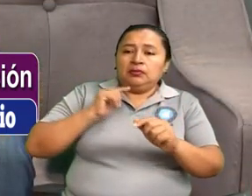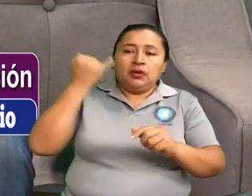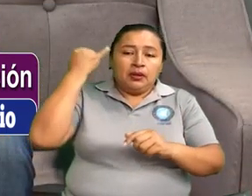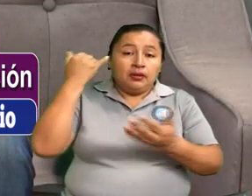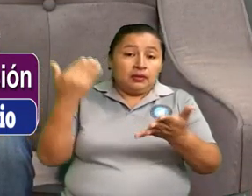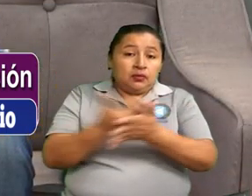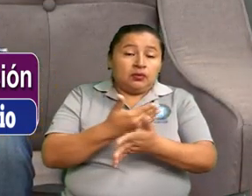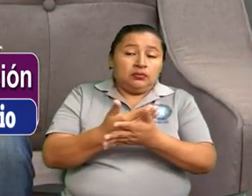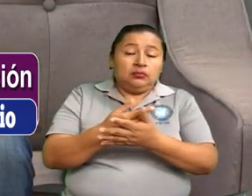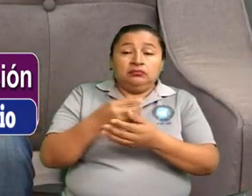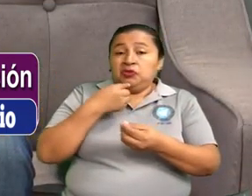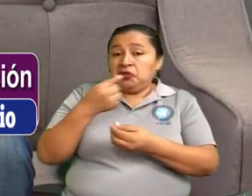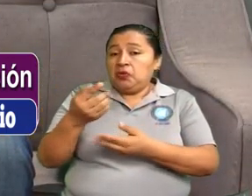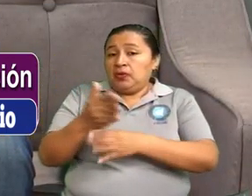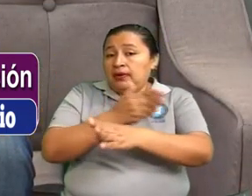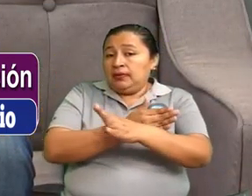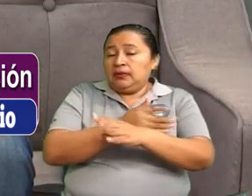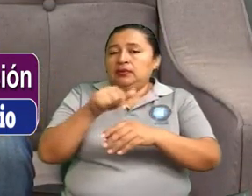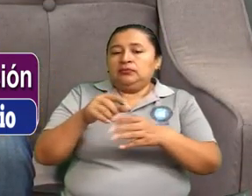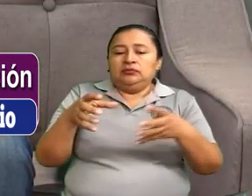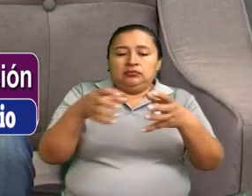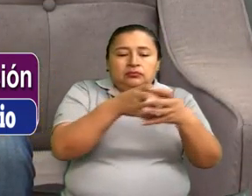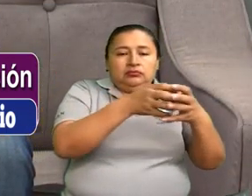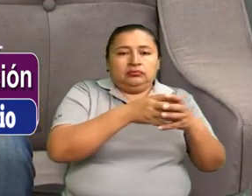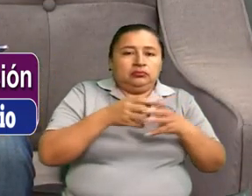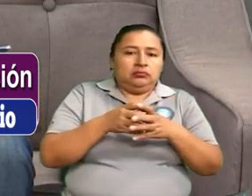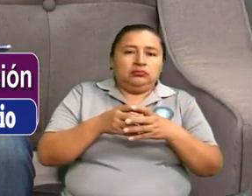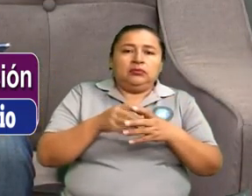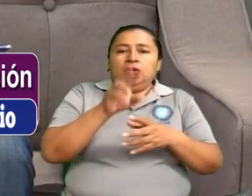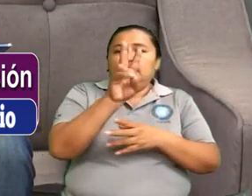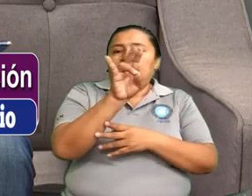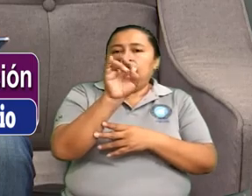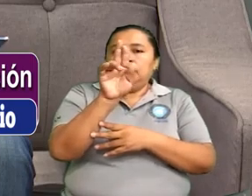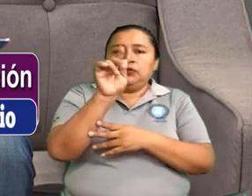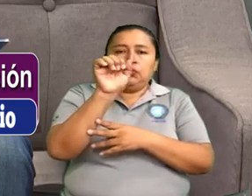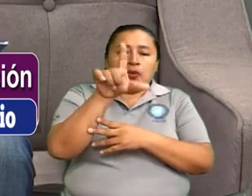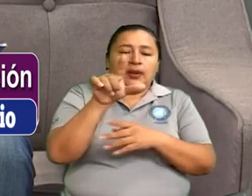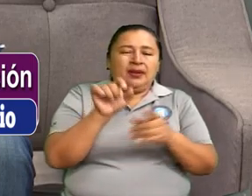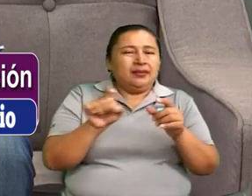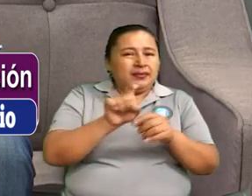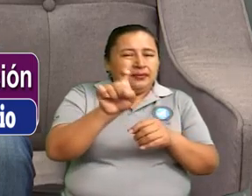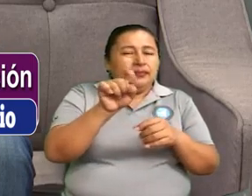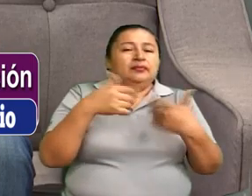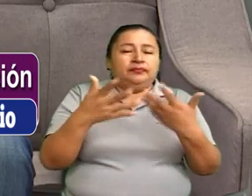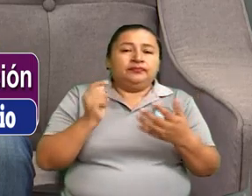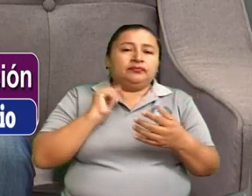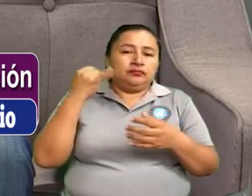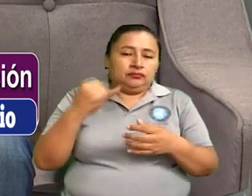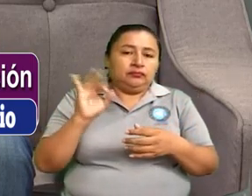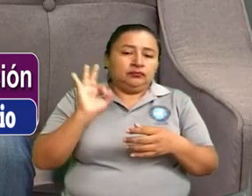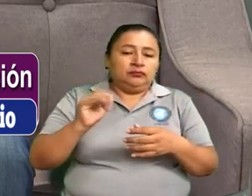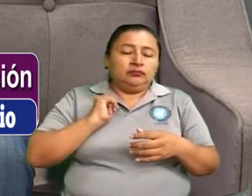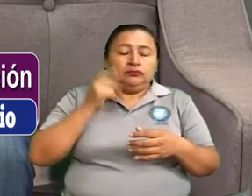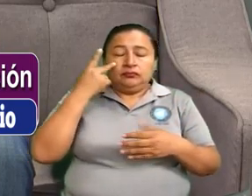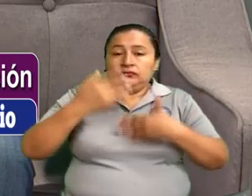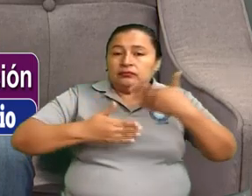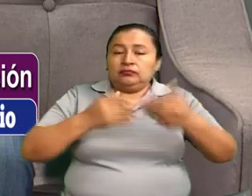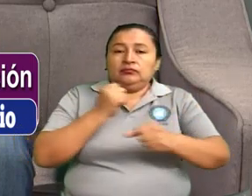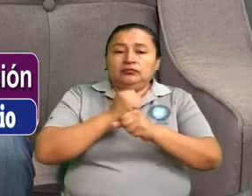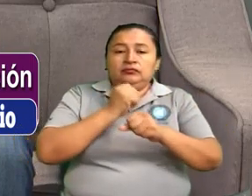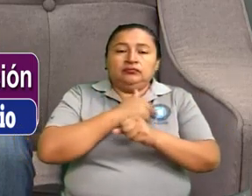partir de eso que usted menciona, las comunidades virtuales. Comunidades que sin duda alguna también se materializan a partir de esos encuentros